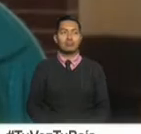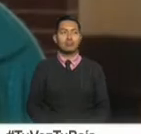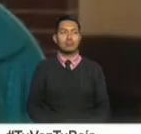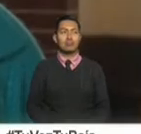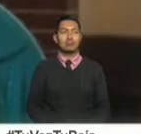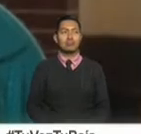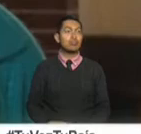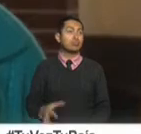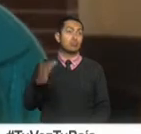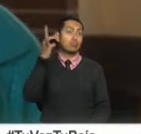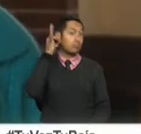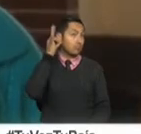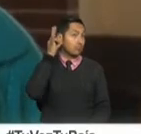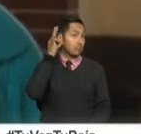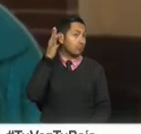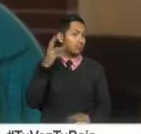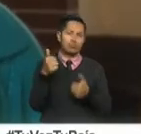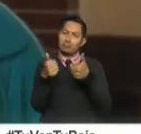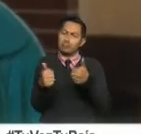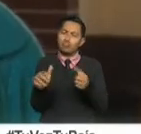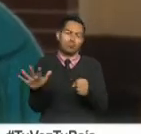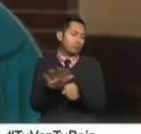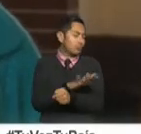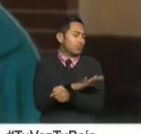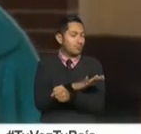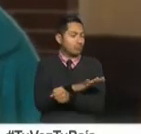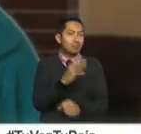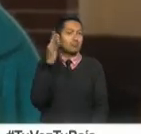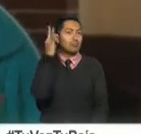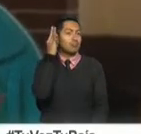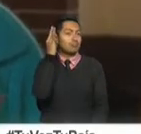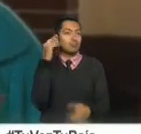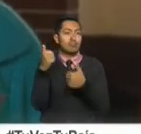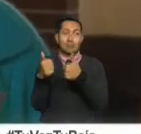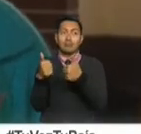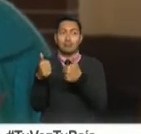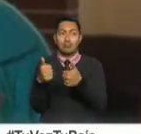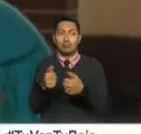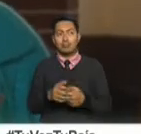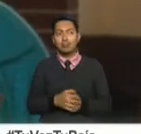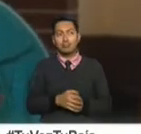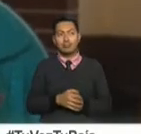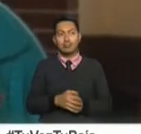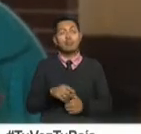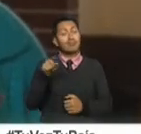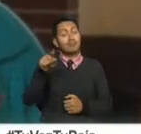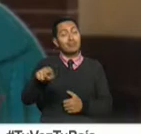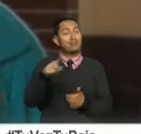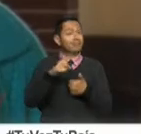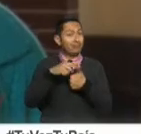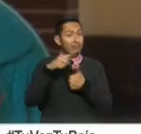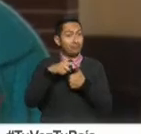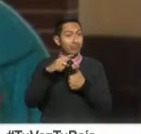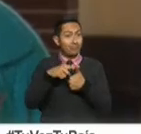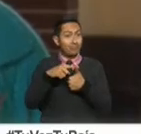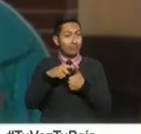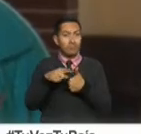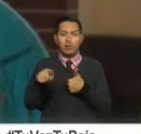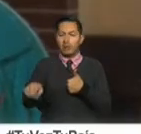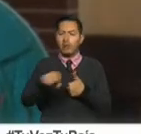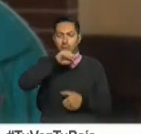fue una mujer entera, ¿no? Una mujer que se, en primer lugar,